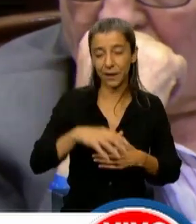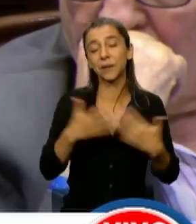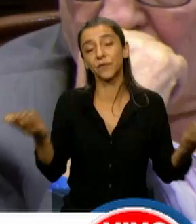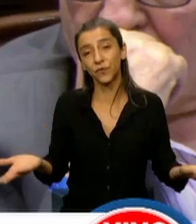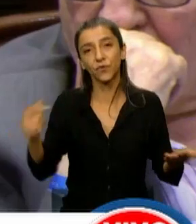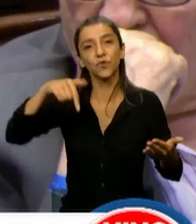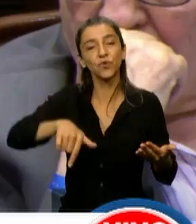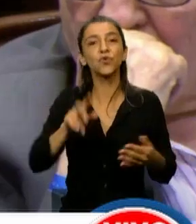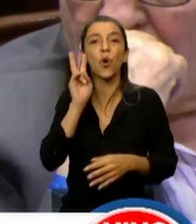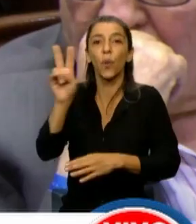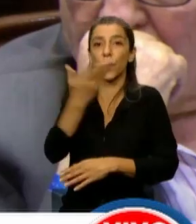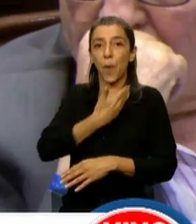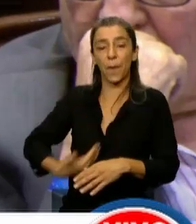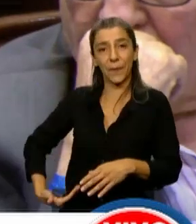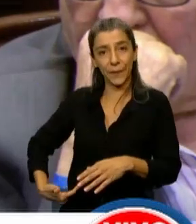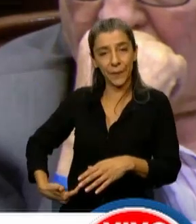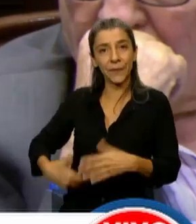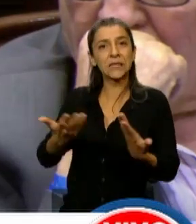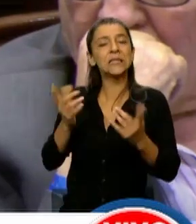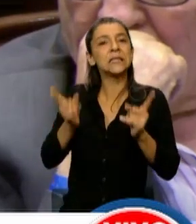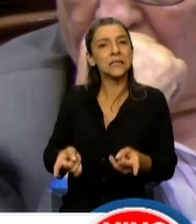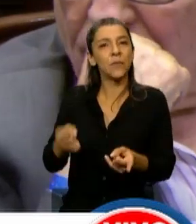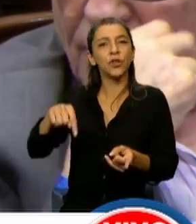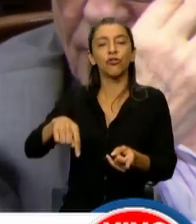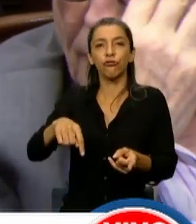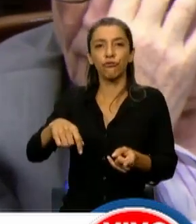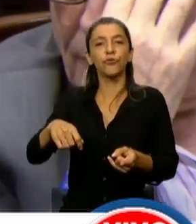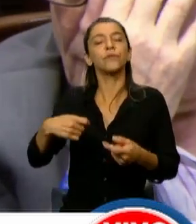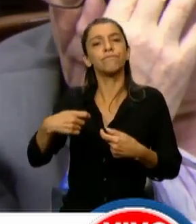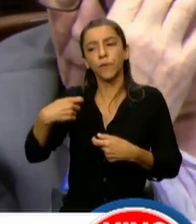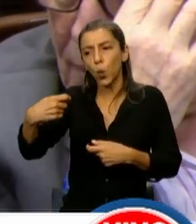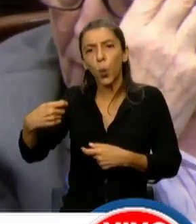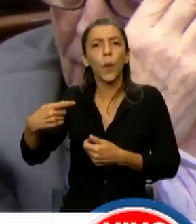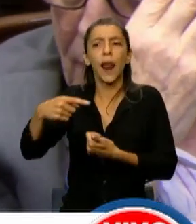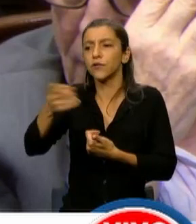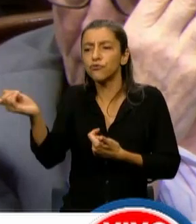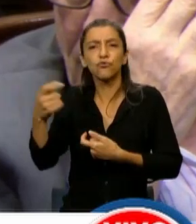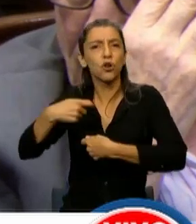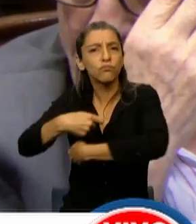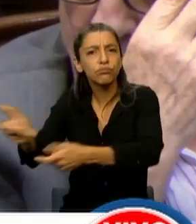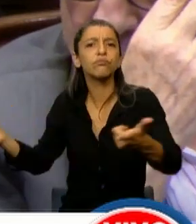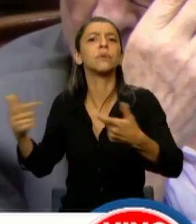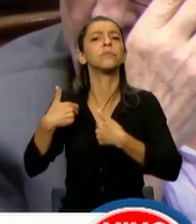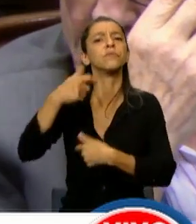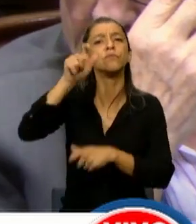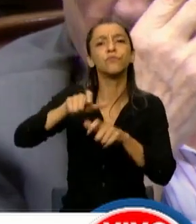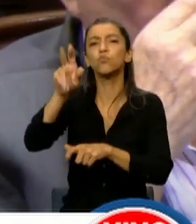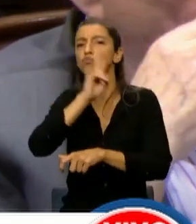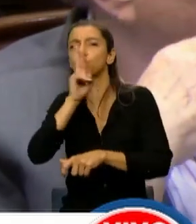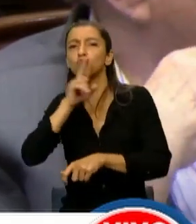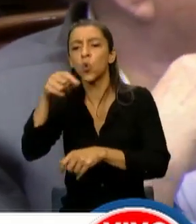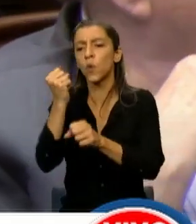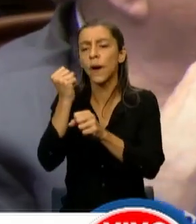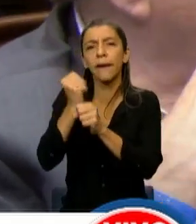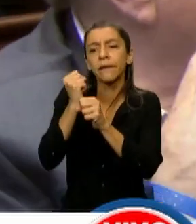vimos hoy cómo el presidente, además, entregó jubilaciones simbólicas a mujeres que realizan tareas